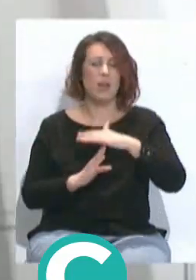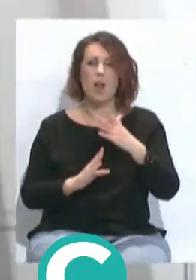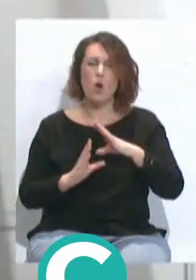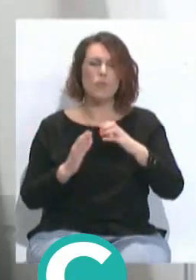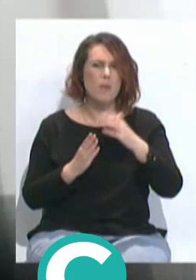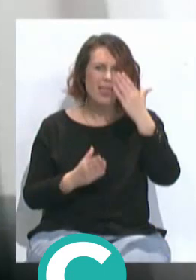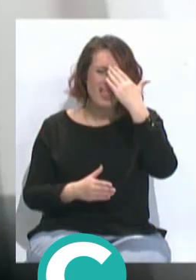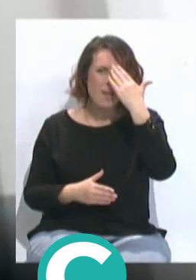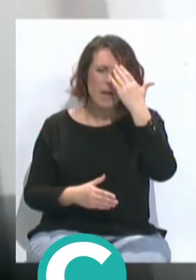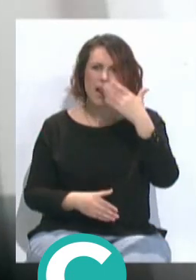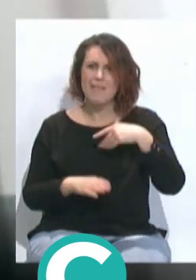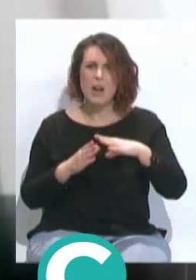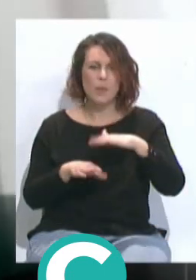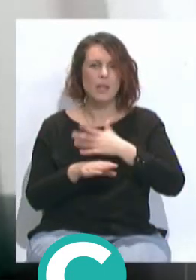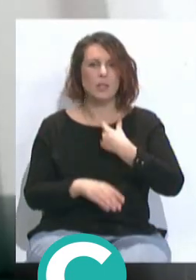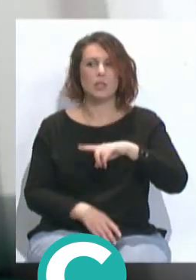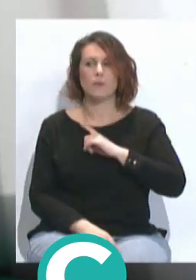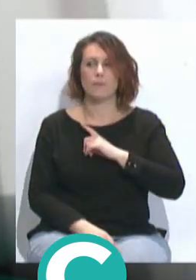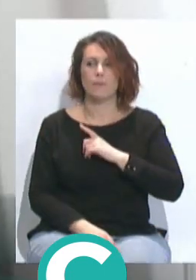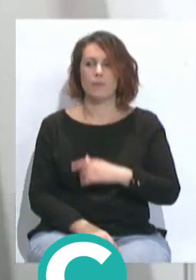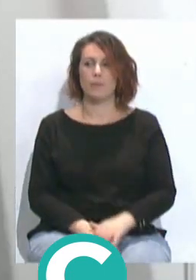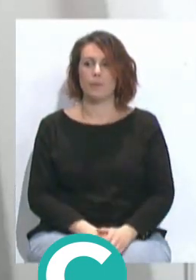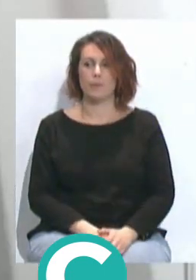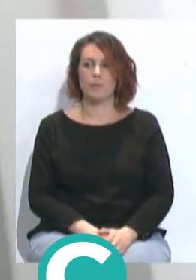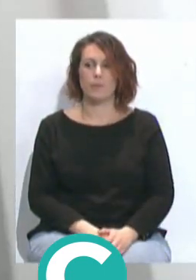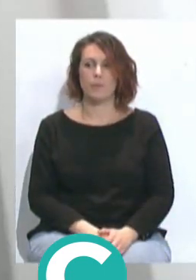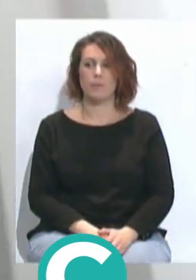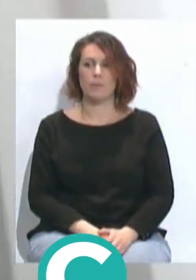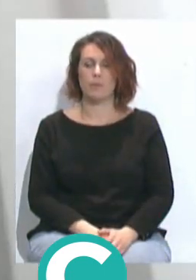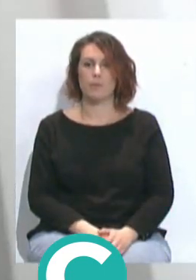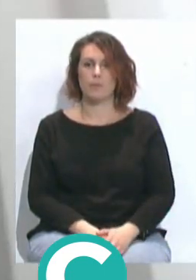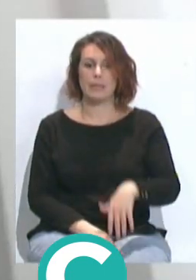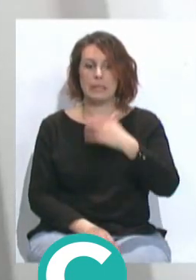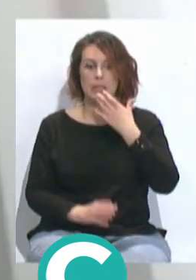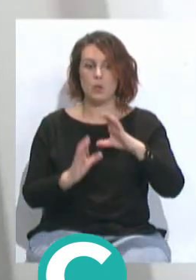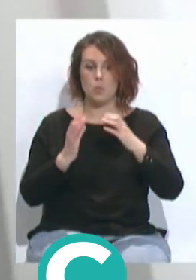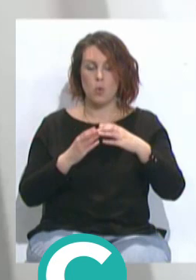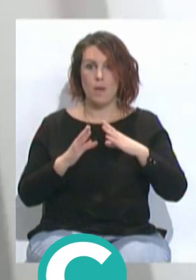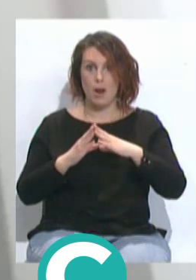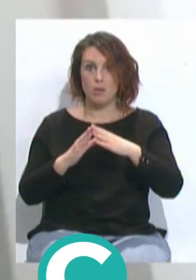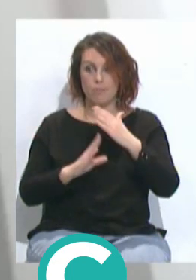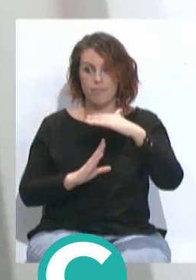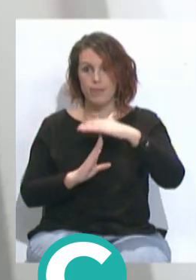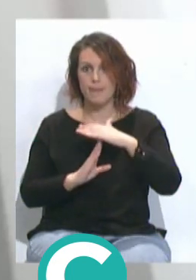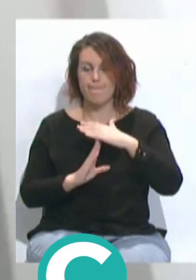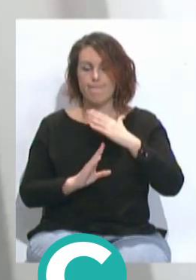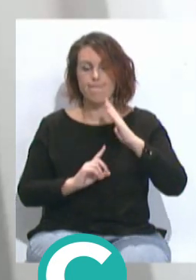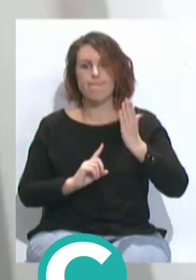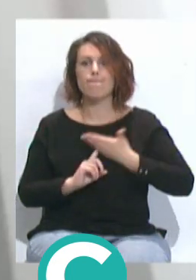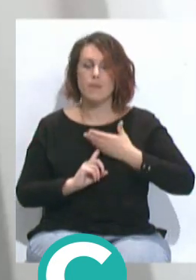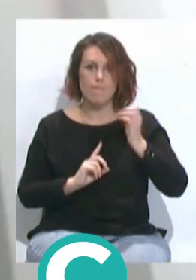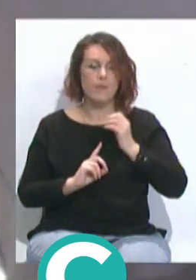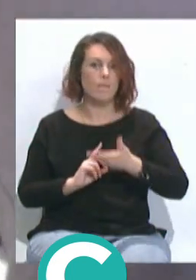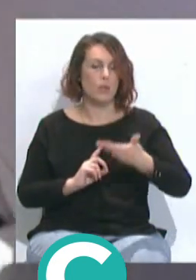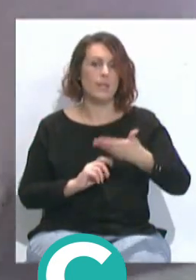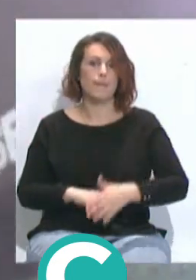grupo principal de barcos para nosotros y si este grupo de barcos para va a afectar en un porcentaje